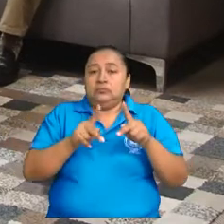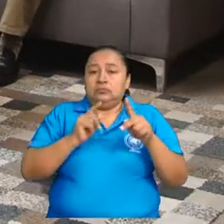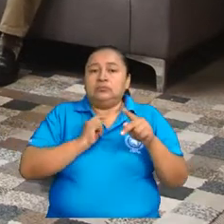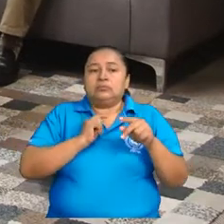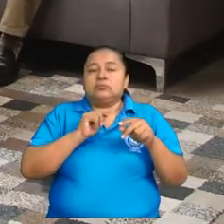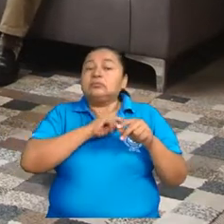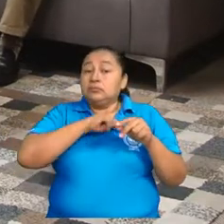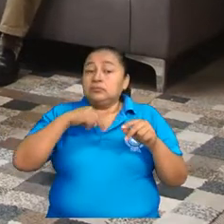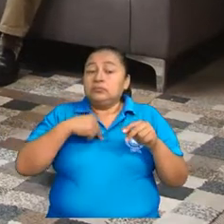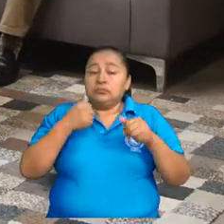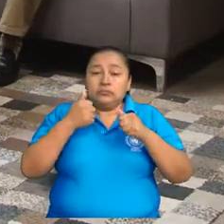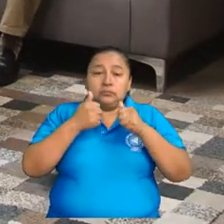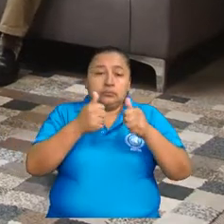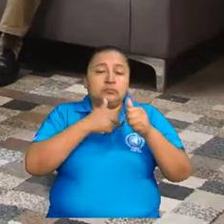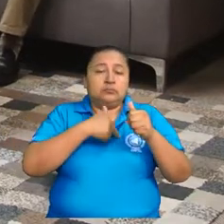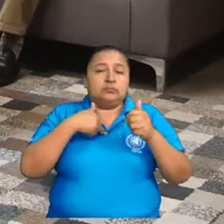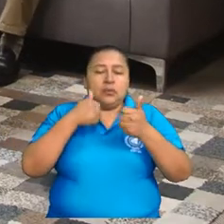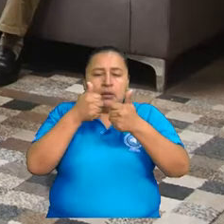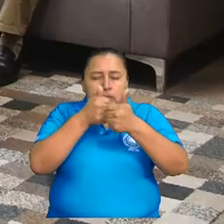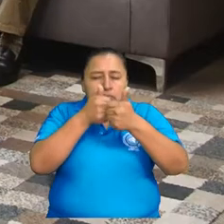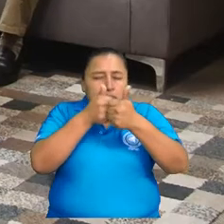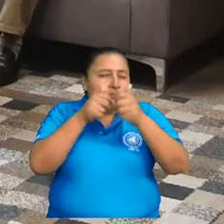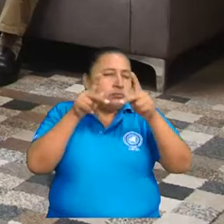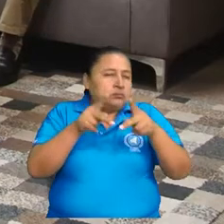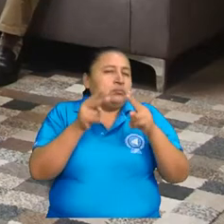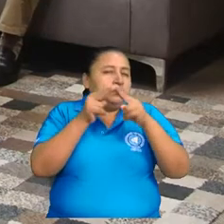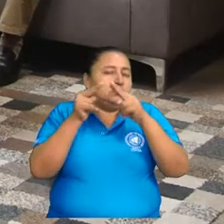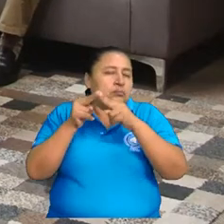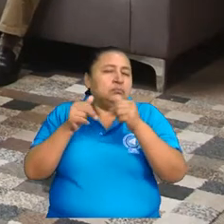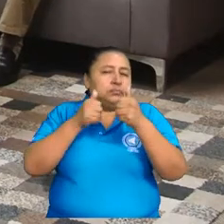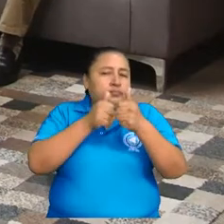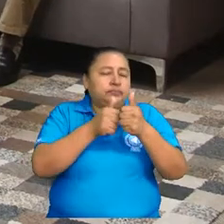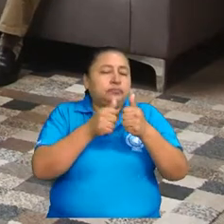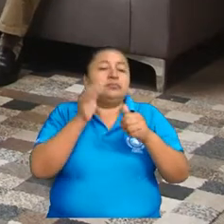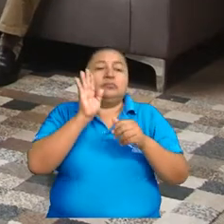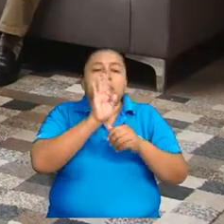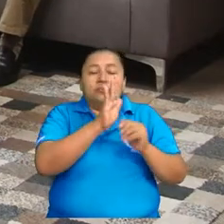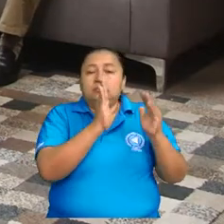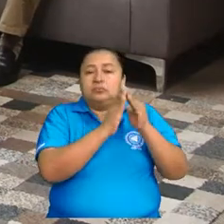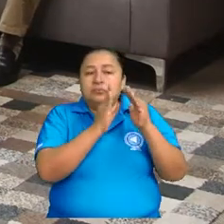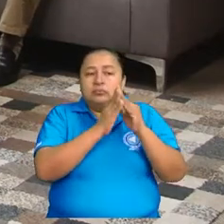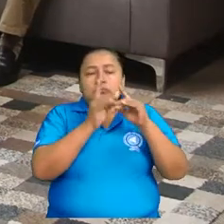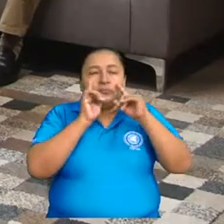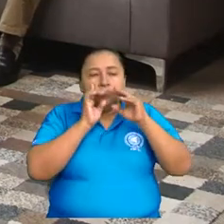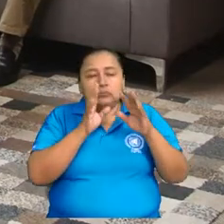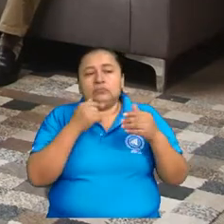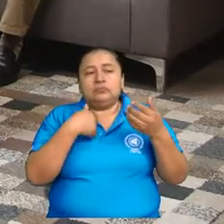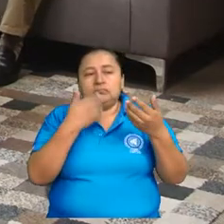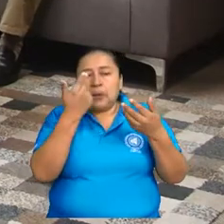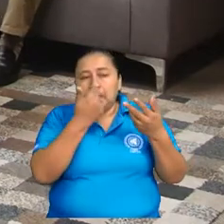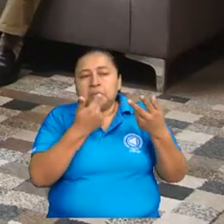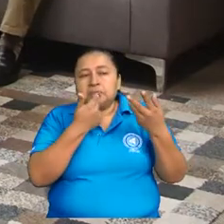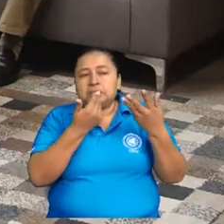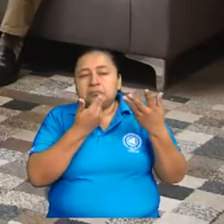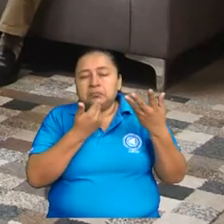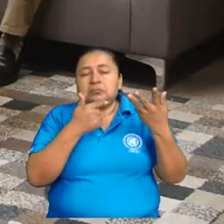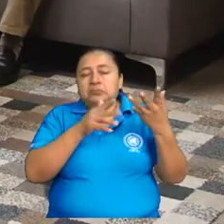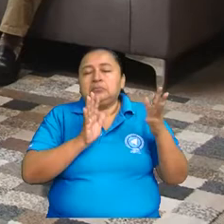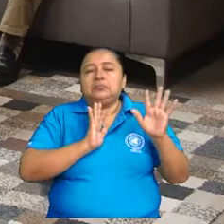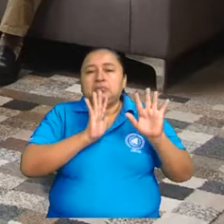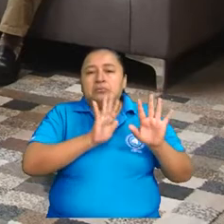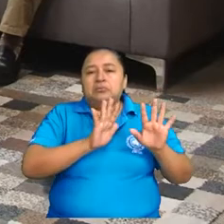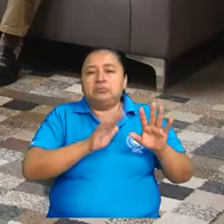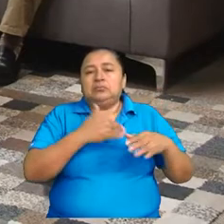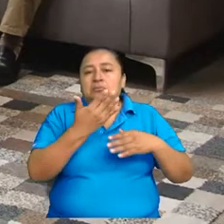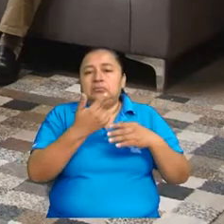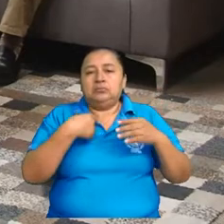damos ese seguimiento a los contactos cercanos, ¿verdad? Que están en su casa, están resguardadas y están manteniendo todas